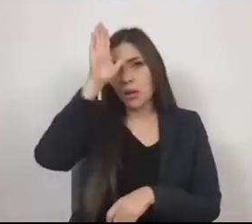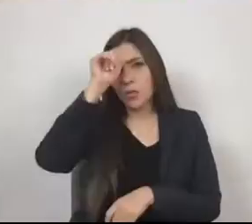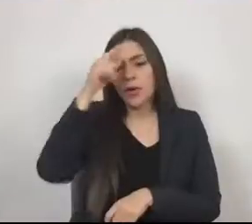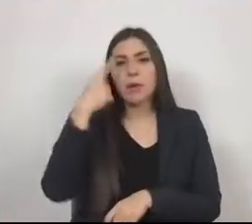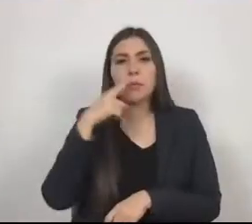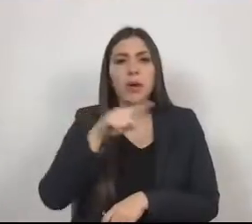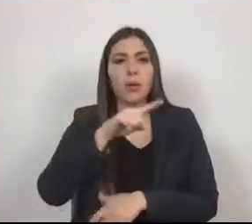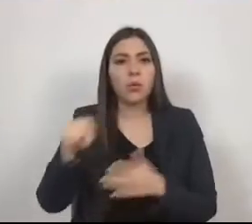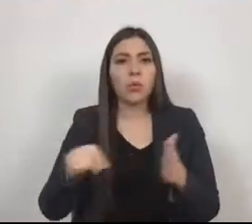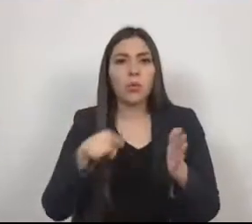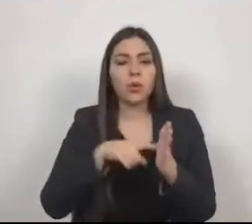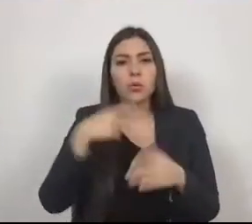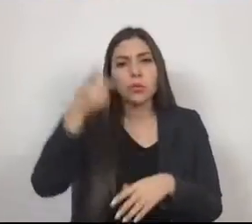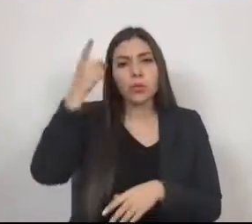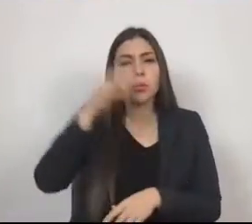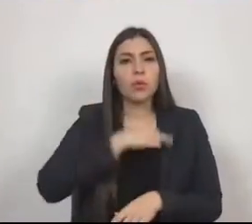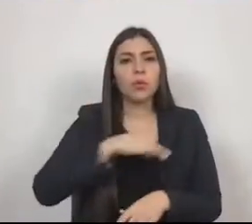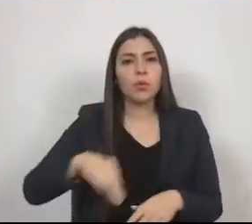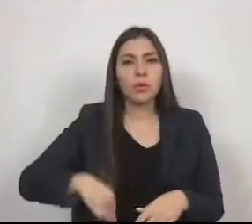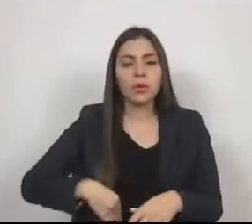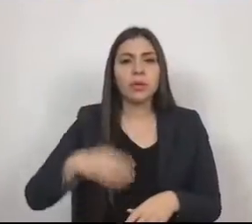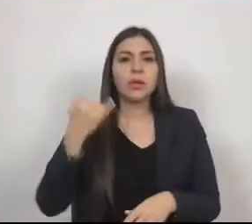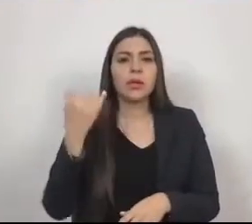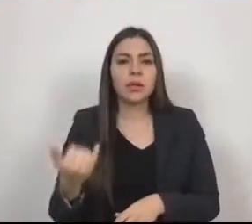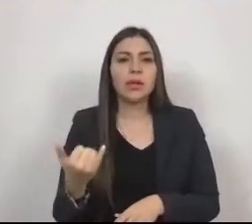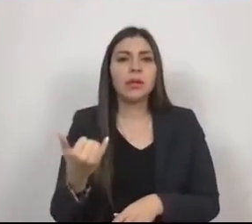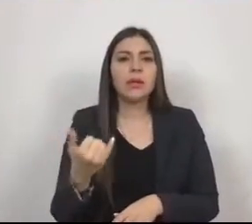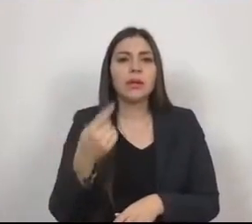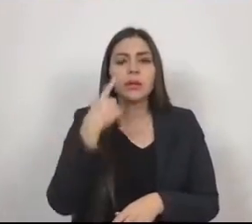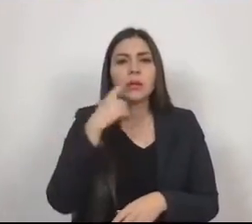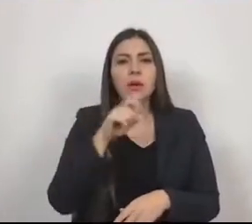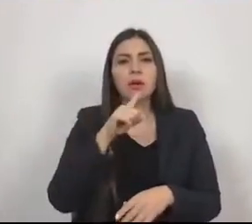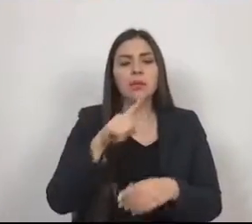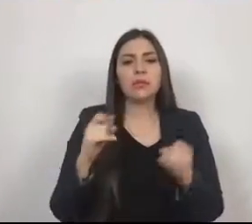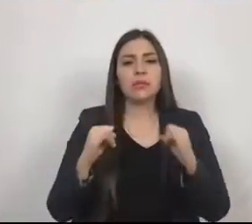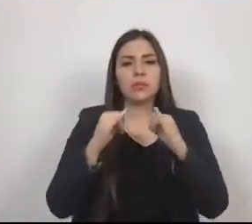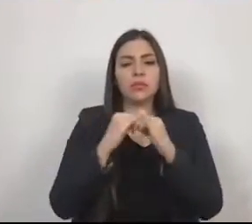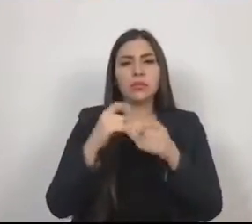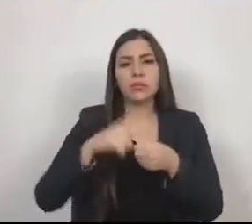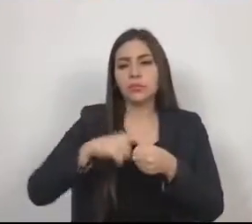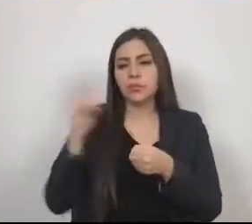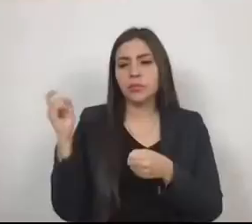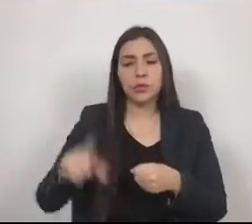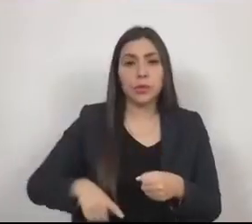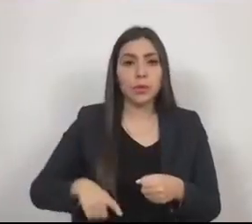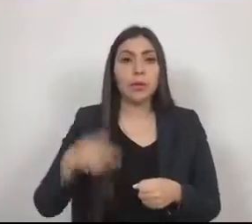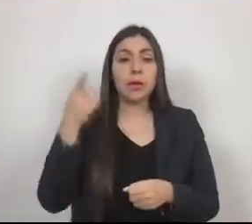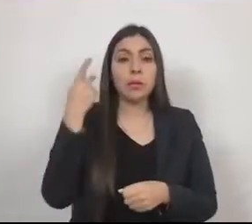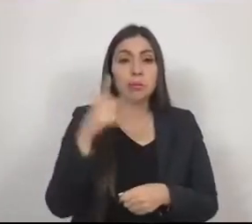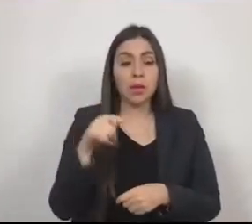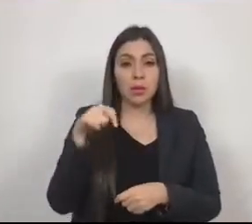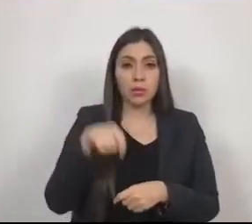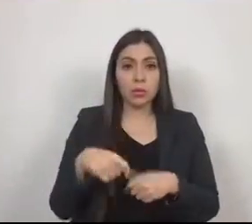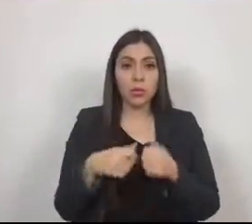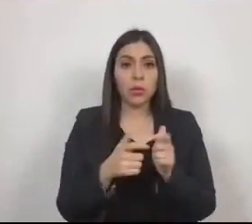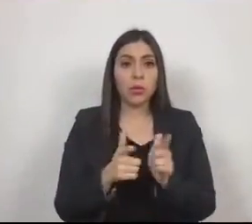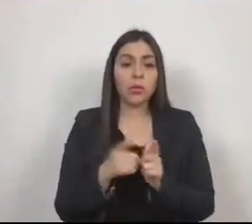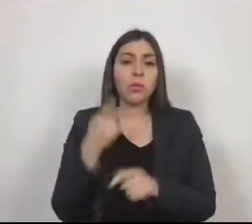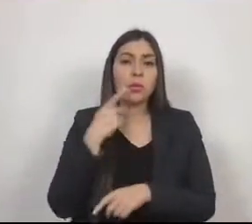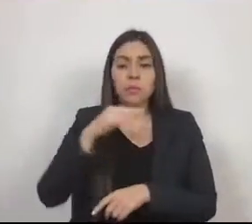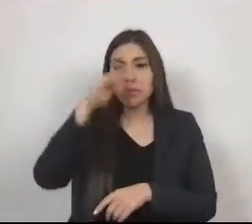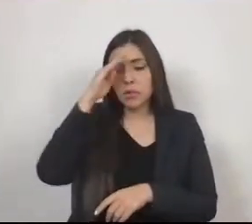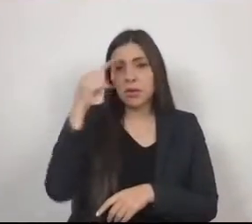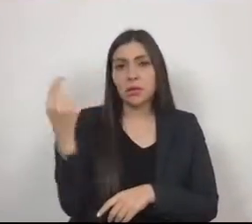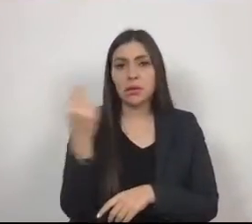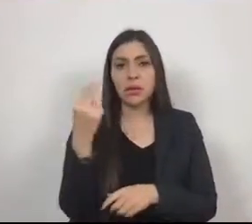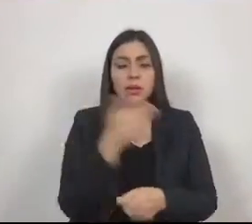inmuebles de los municipios y de los organismos públicos descentralizados. Sin embargo, este grupo parlamentario cree necesario solicitar